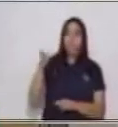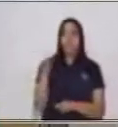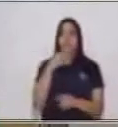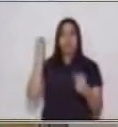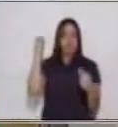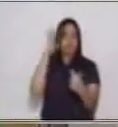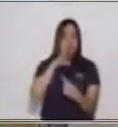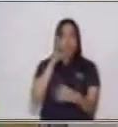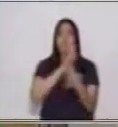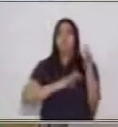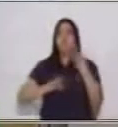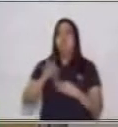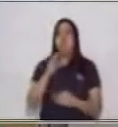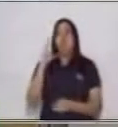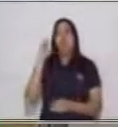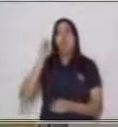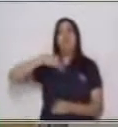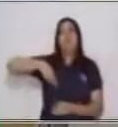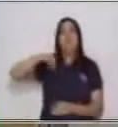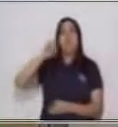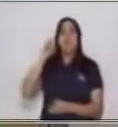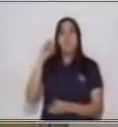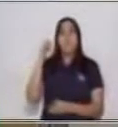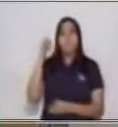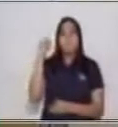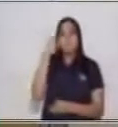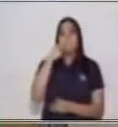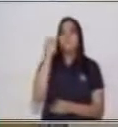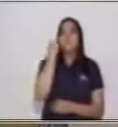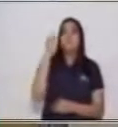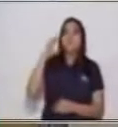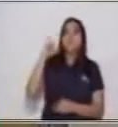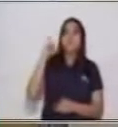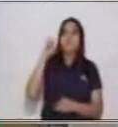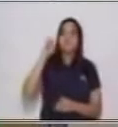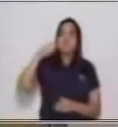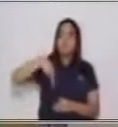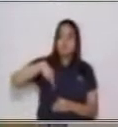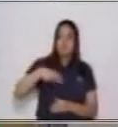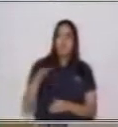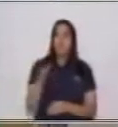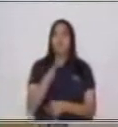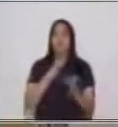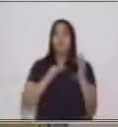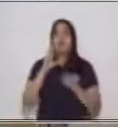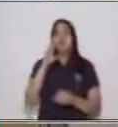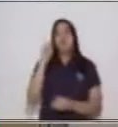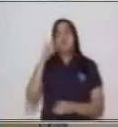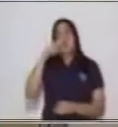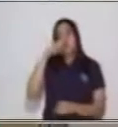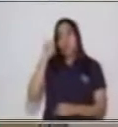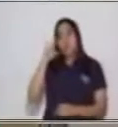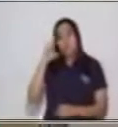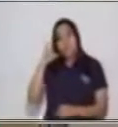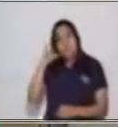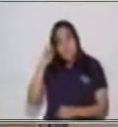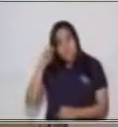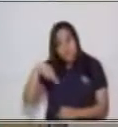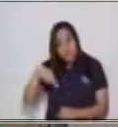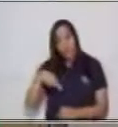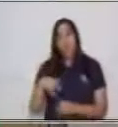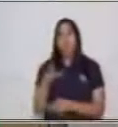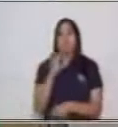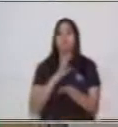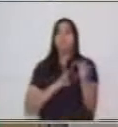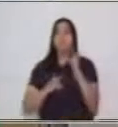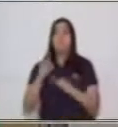bendición, que otra forma sería bendito, entonces ahí va la terminación. Rotación, que va rotador,